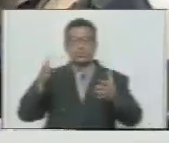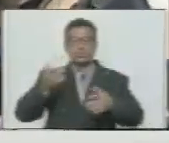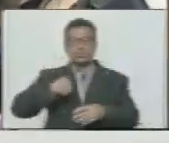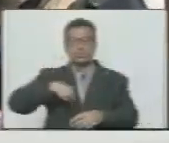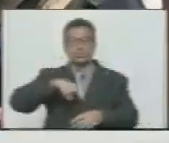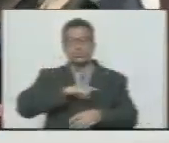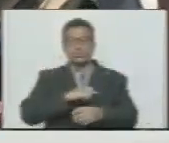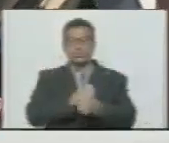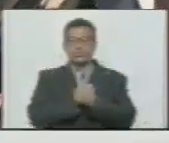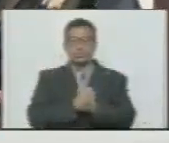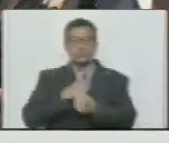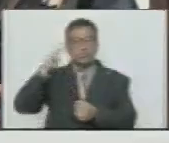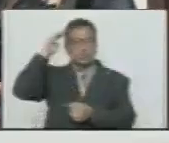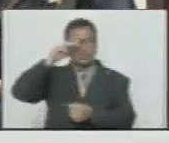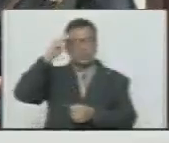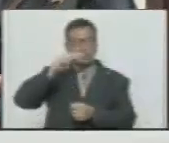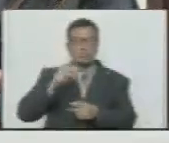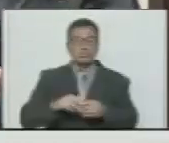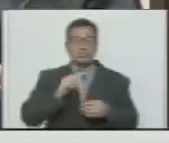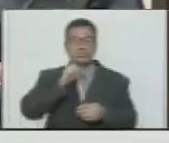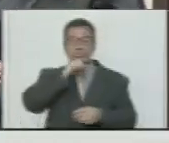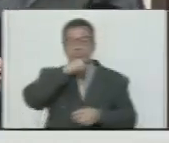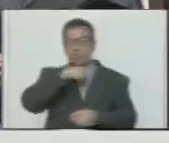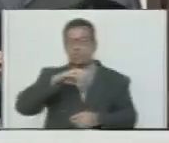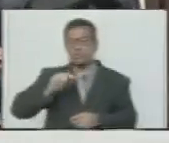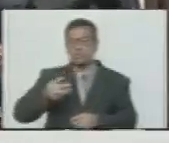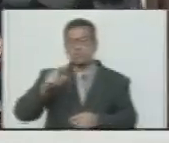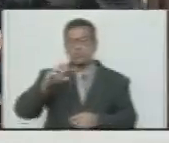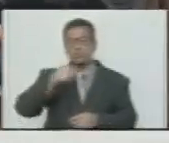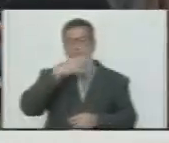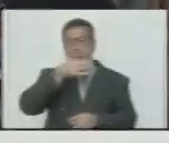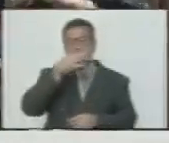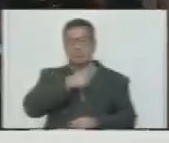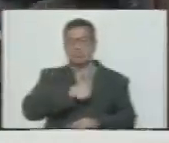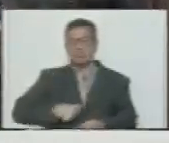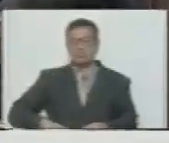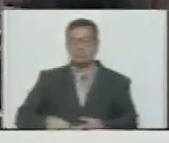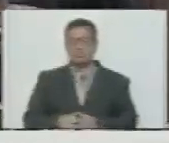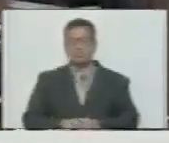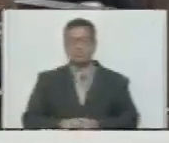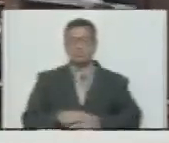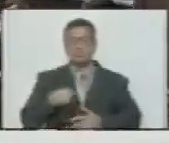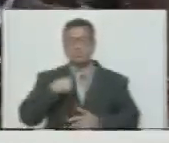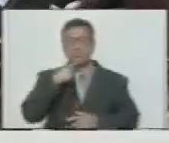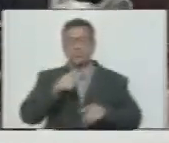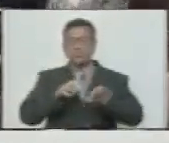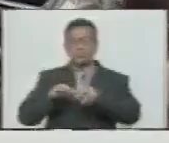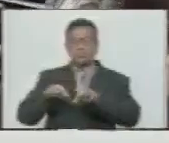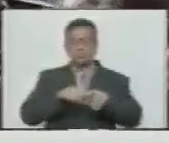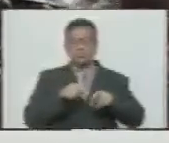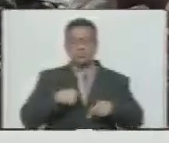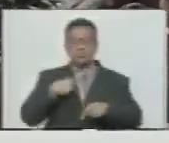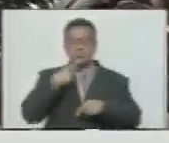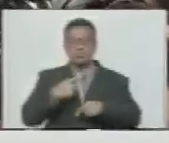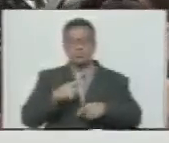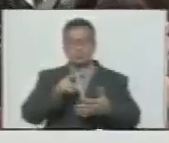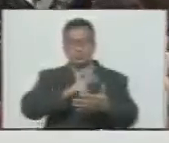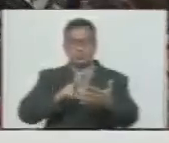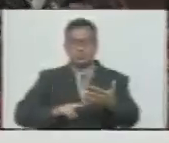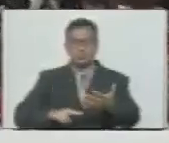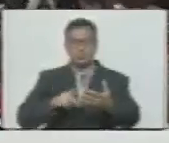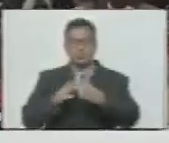hombre que es nuestro querido maestro, el viejo Agüero. Muy buenas tardes, presidente. Le pido a la secretaria para